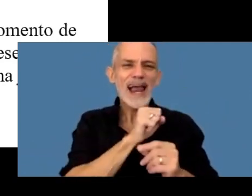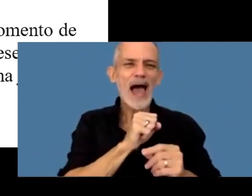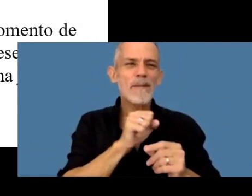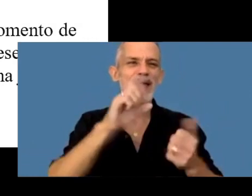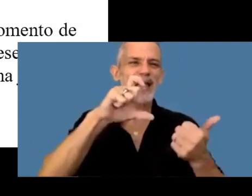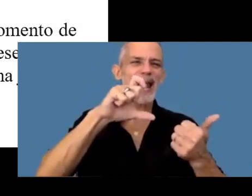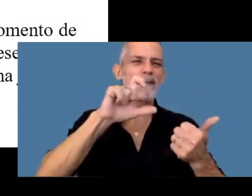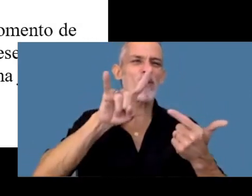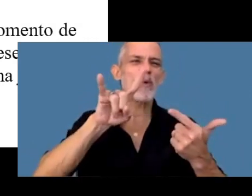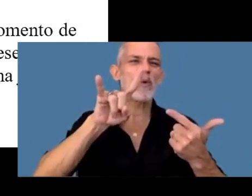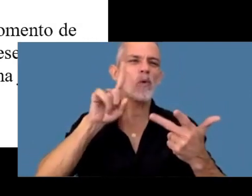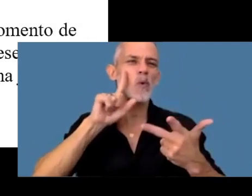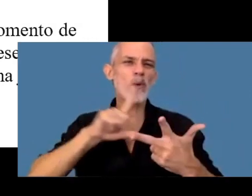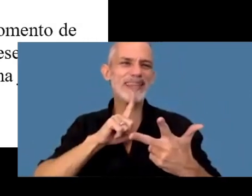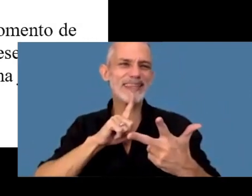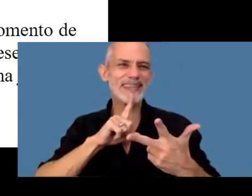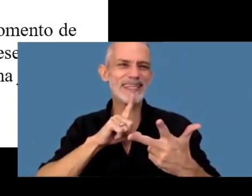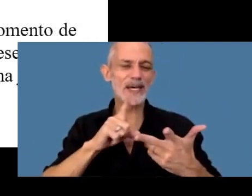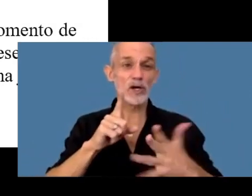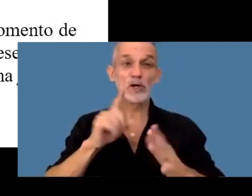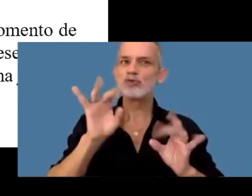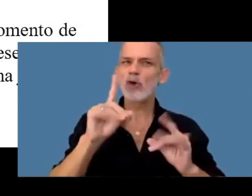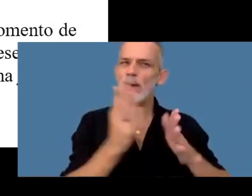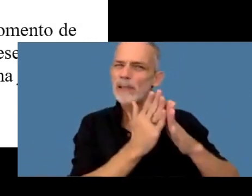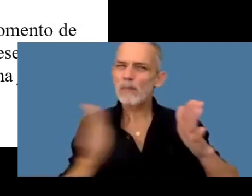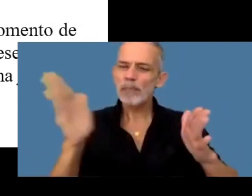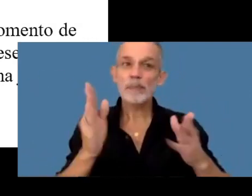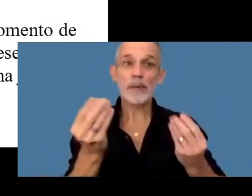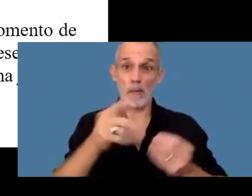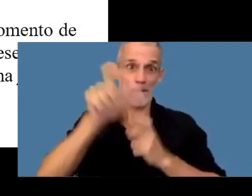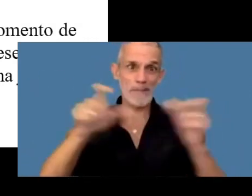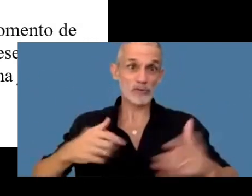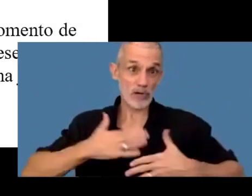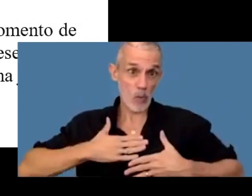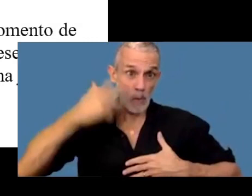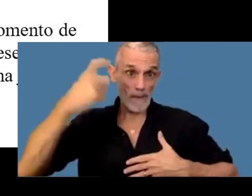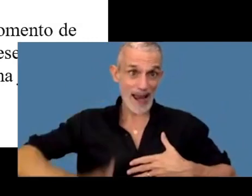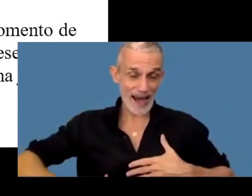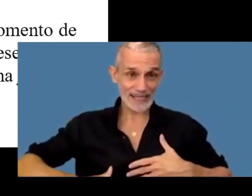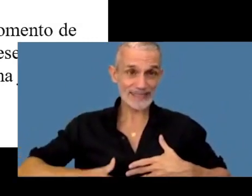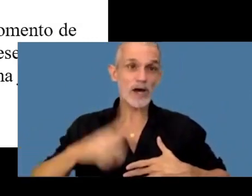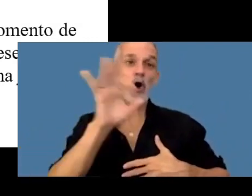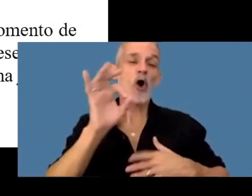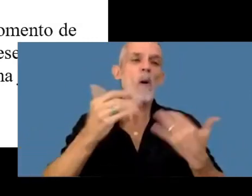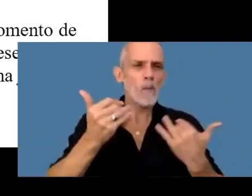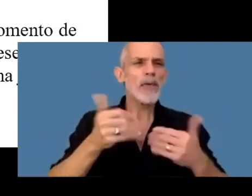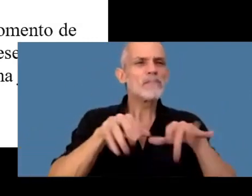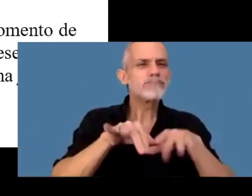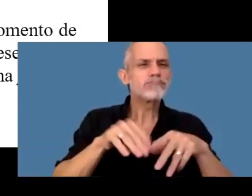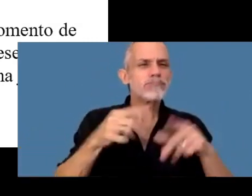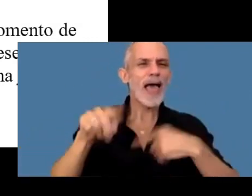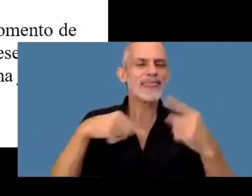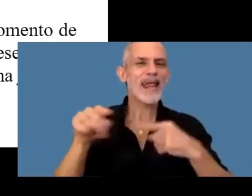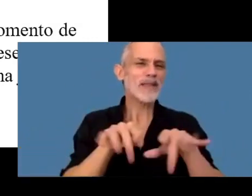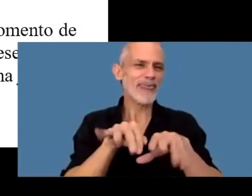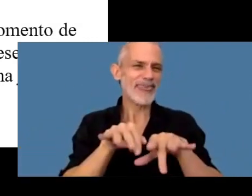tributaria, la CUIT, a partir de que son personas humanas, ¿sí? Y se podían hacer de manera digital.